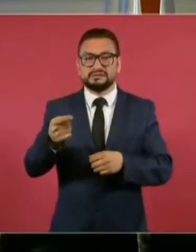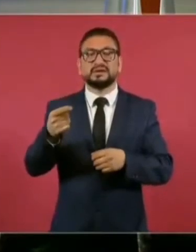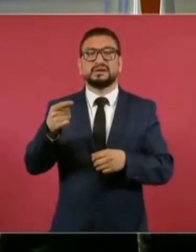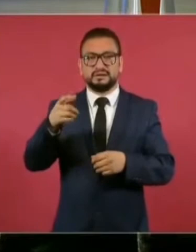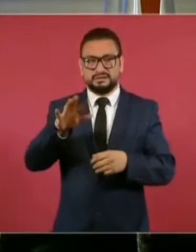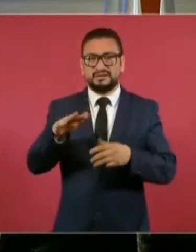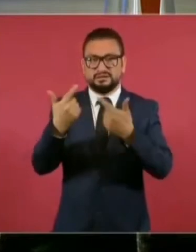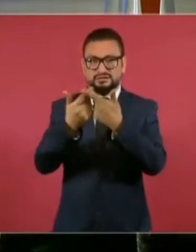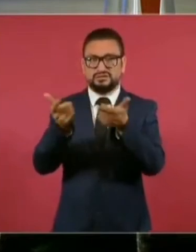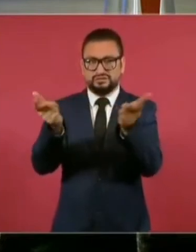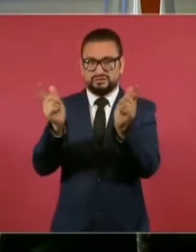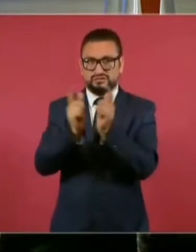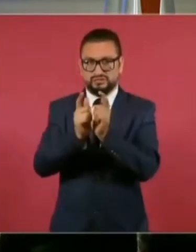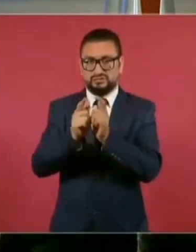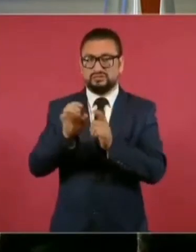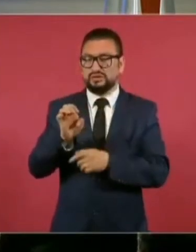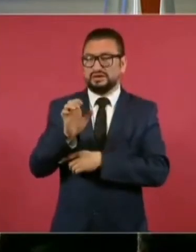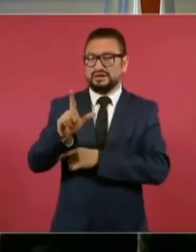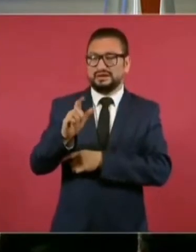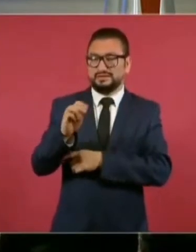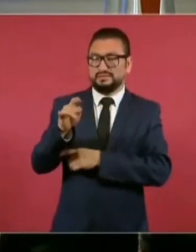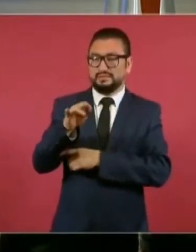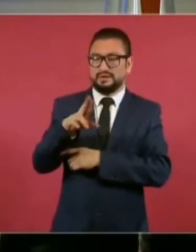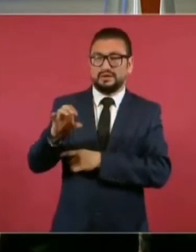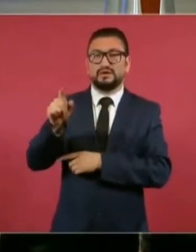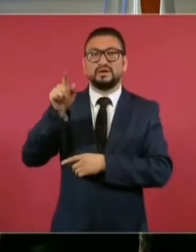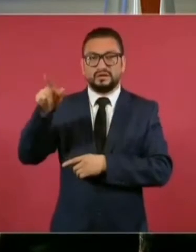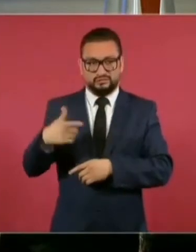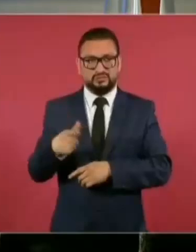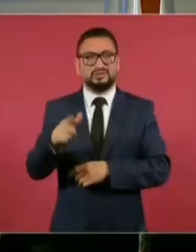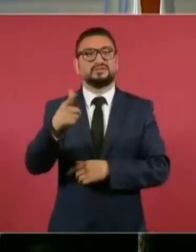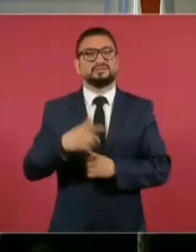líder criminal El Marro allá en Guanajuato. Adelante.